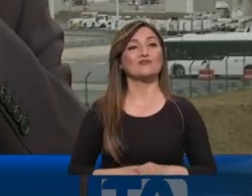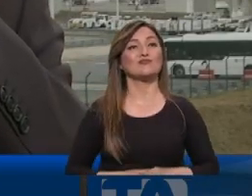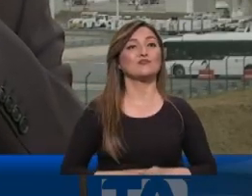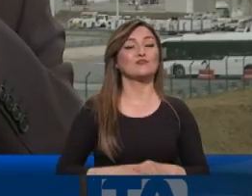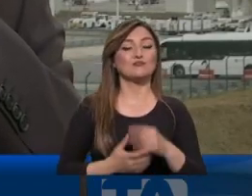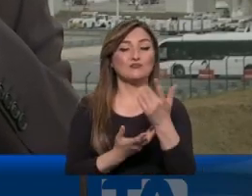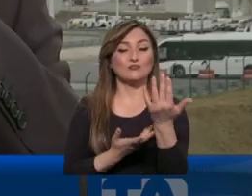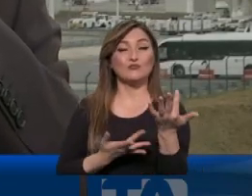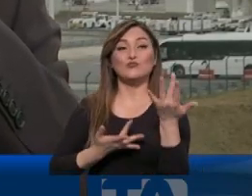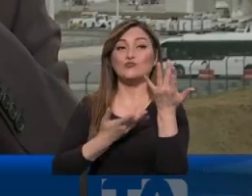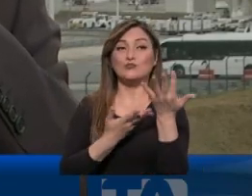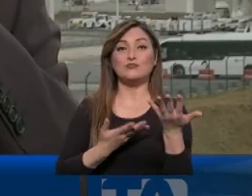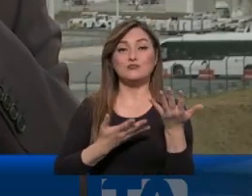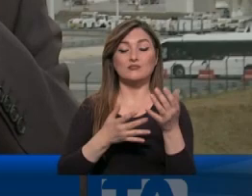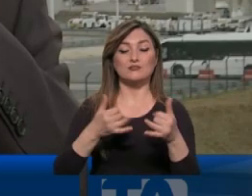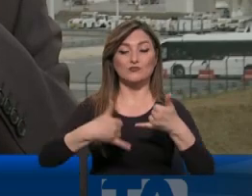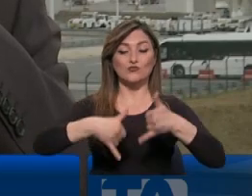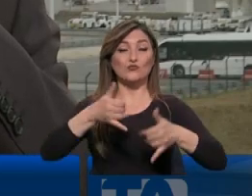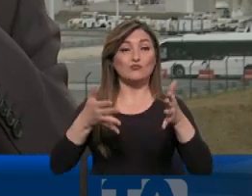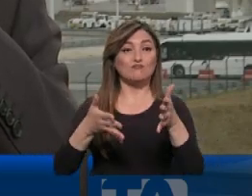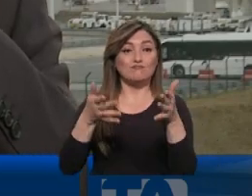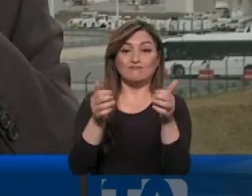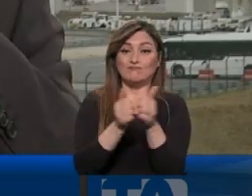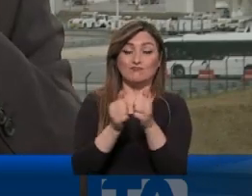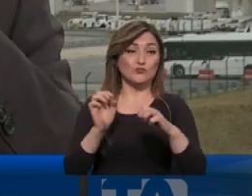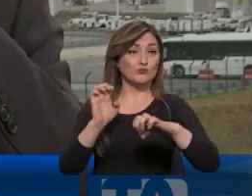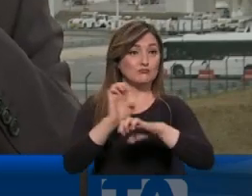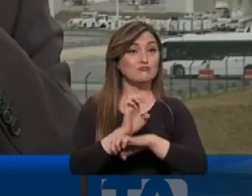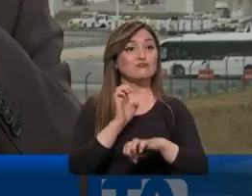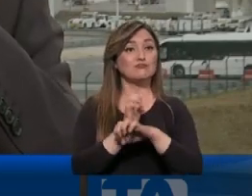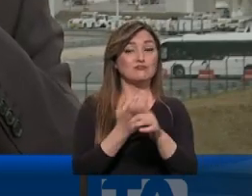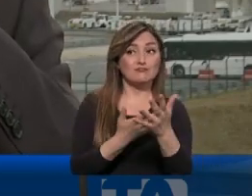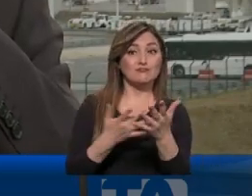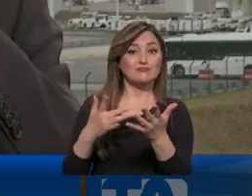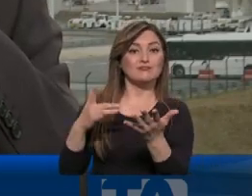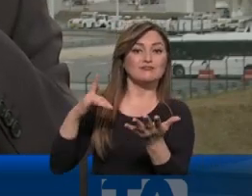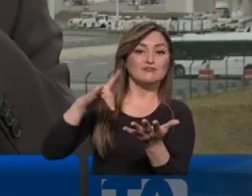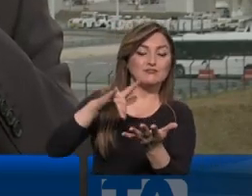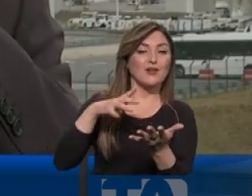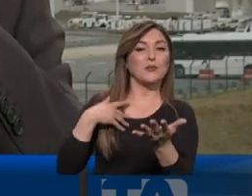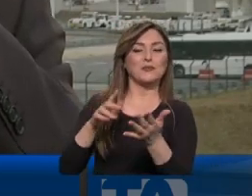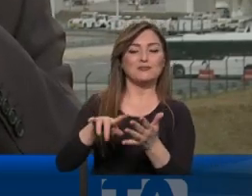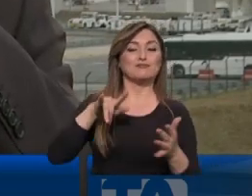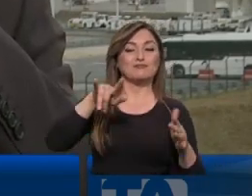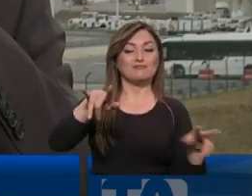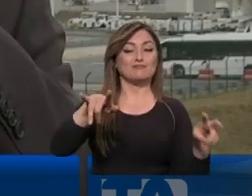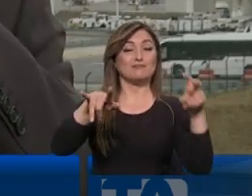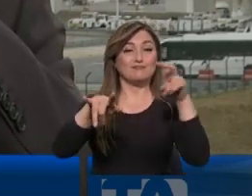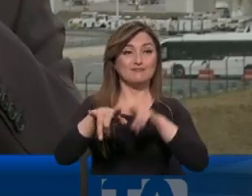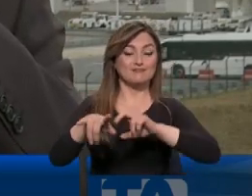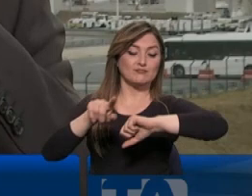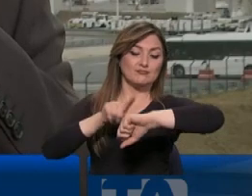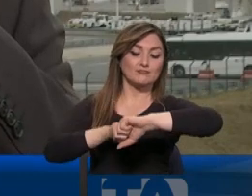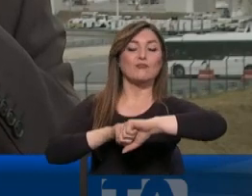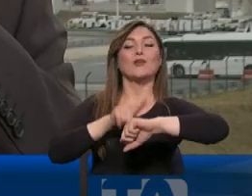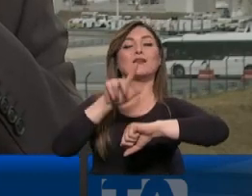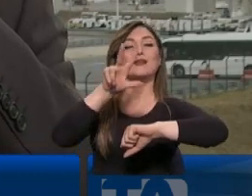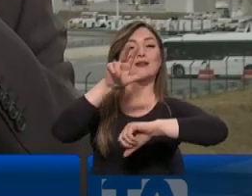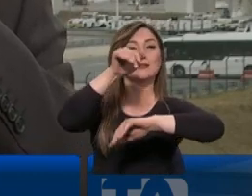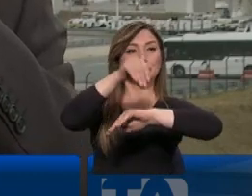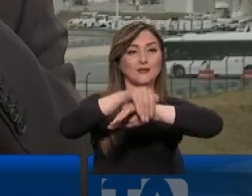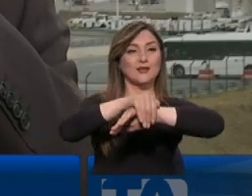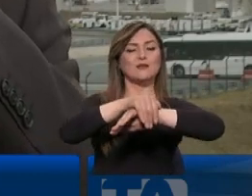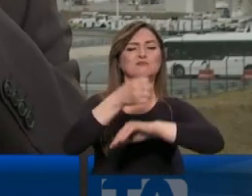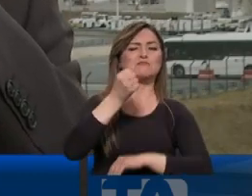a la espera de que los jugadores de la selección lleguen, porque el viaje lo tienen planificado tal como usted lo marcaba, a las 15